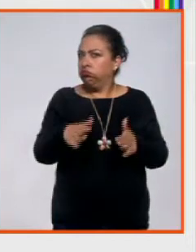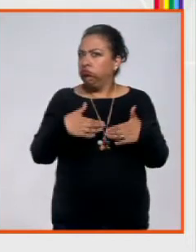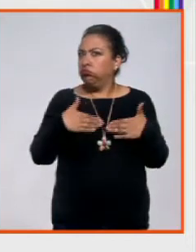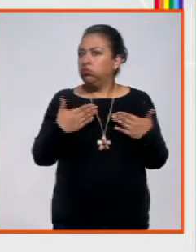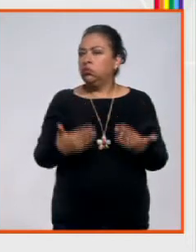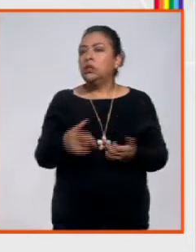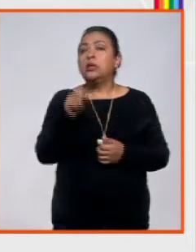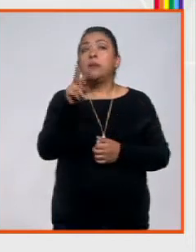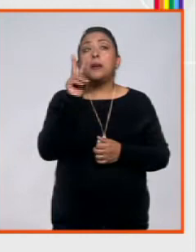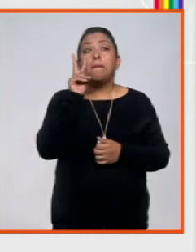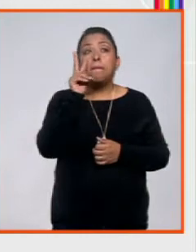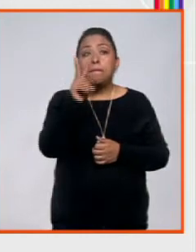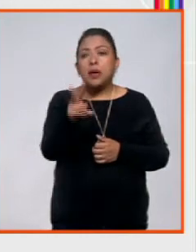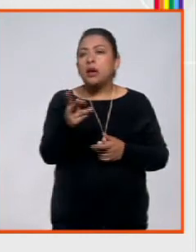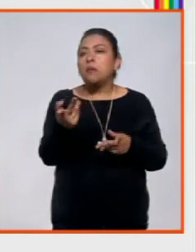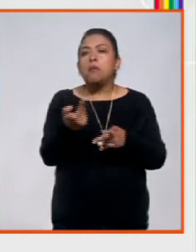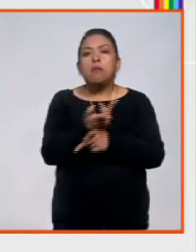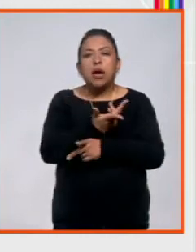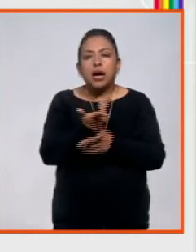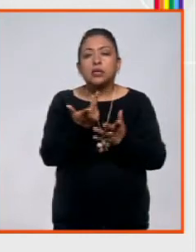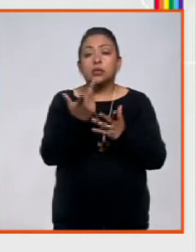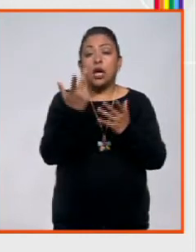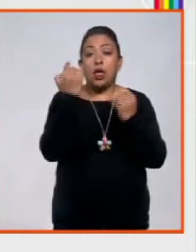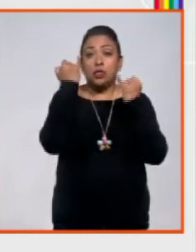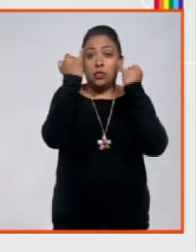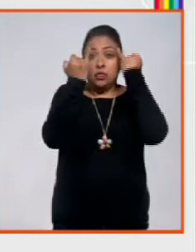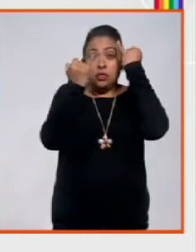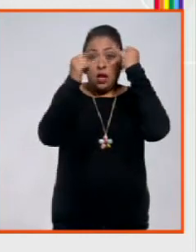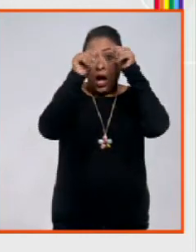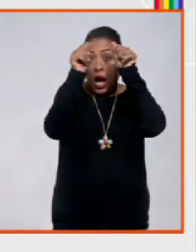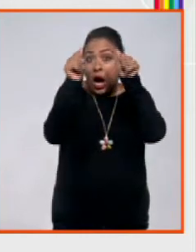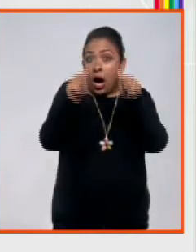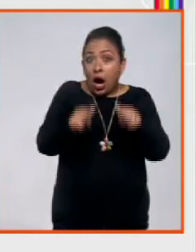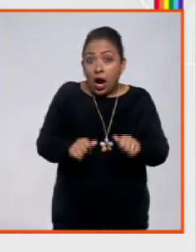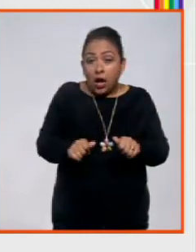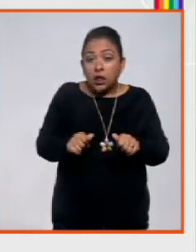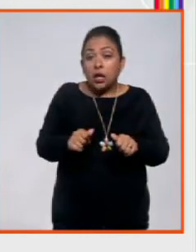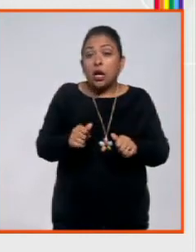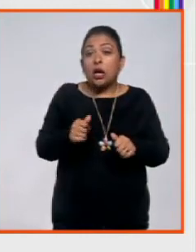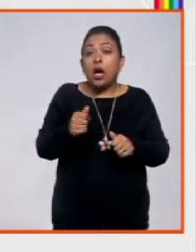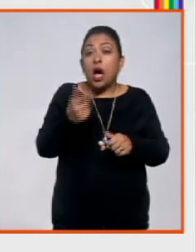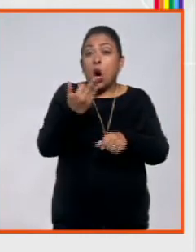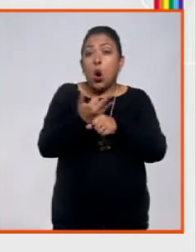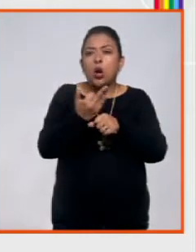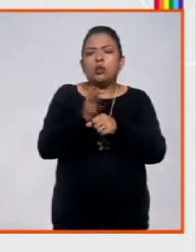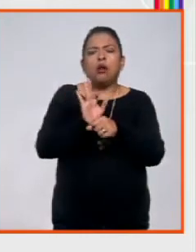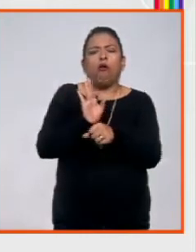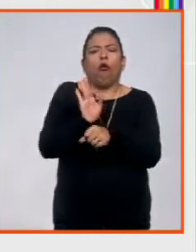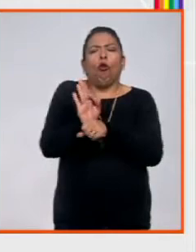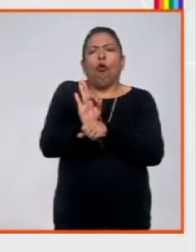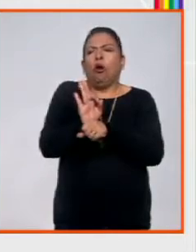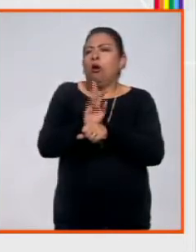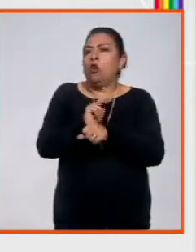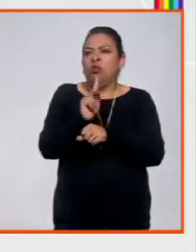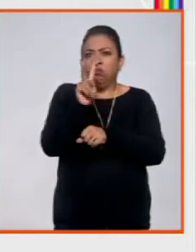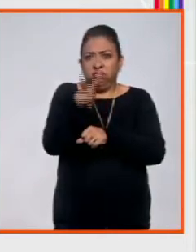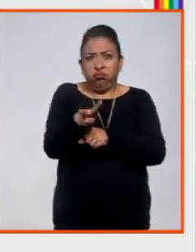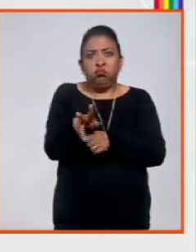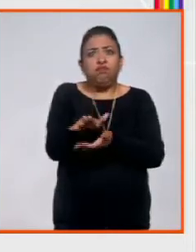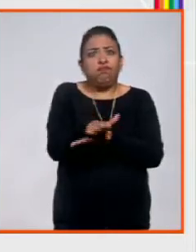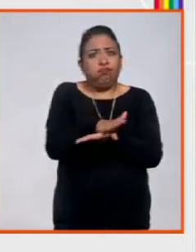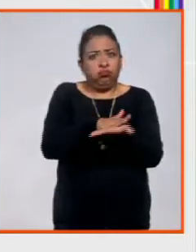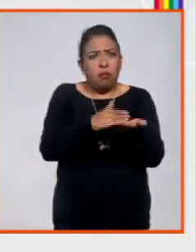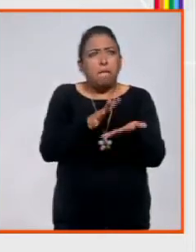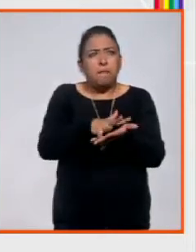ver la realidad de las cosas los creadores en este país no vive en una situación de privilegio viven en la precariedad la